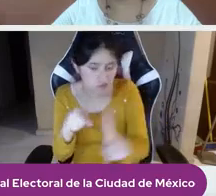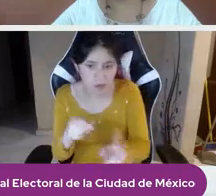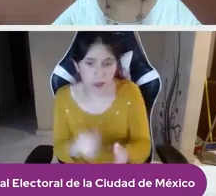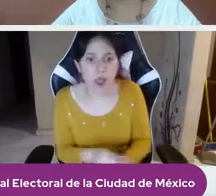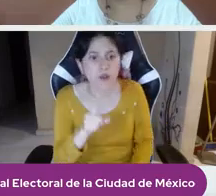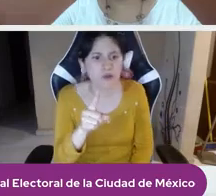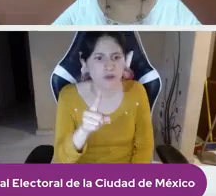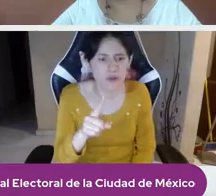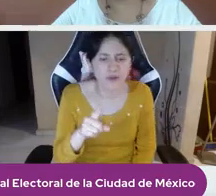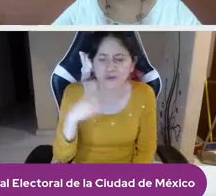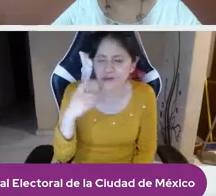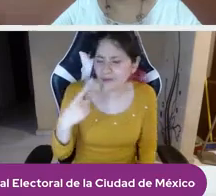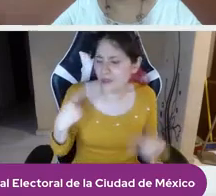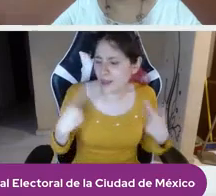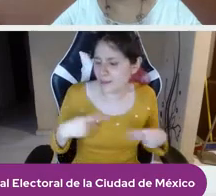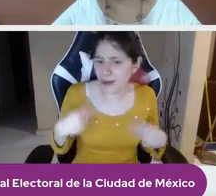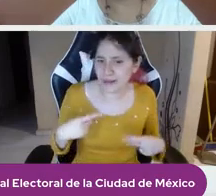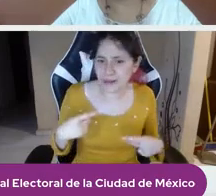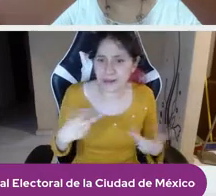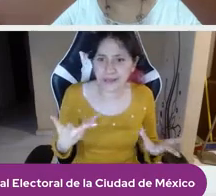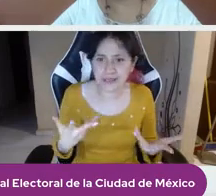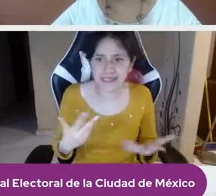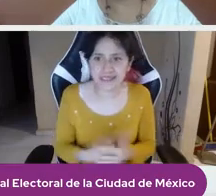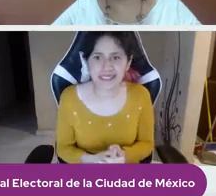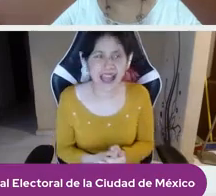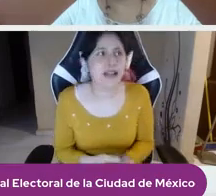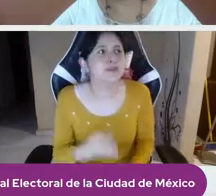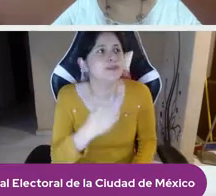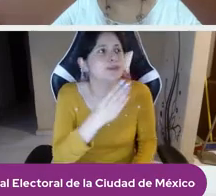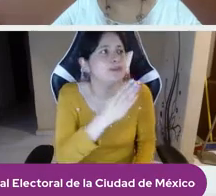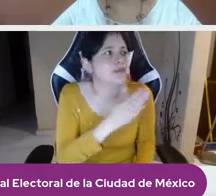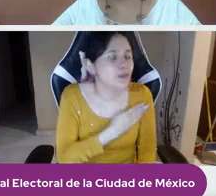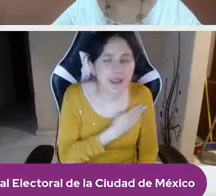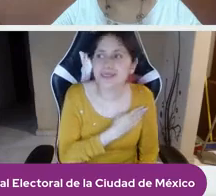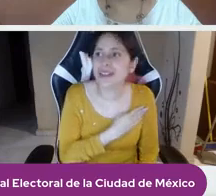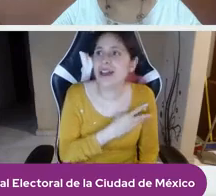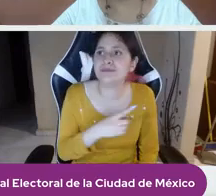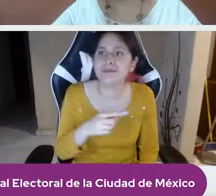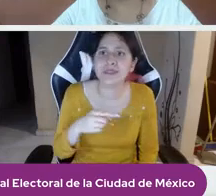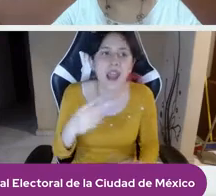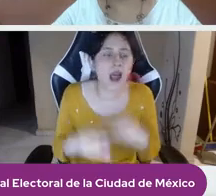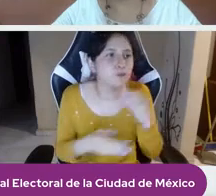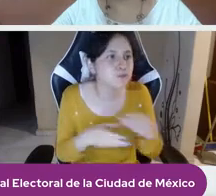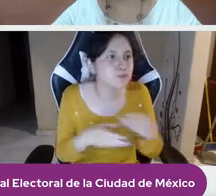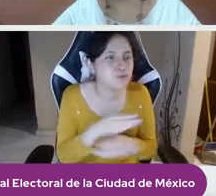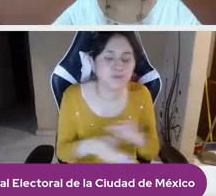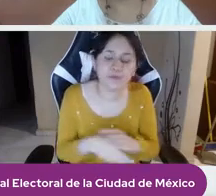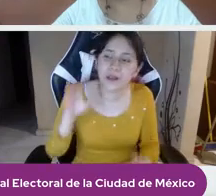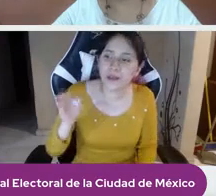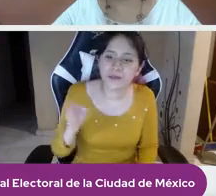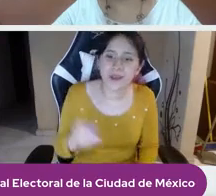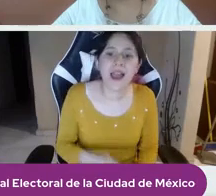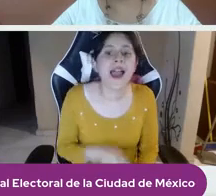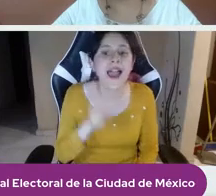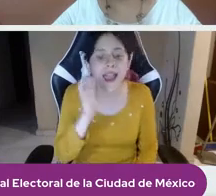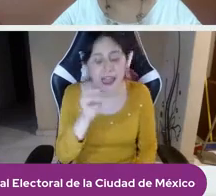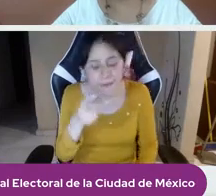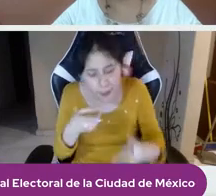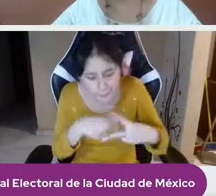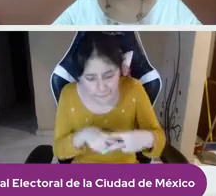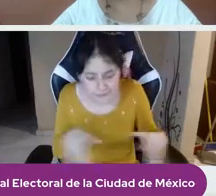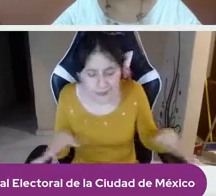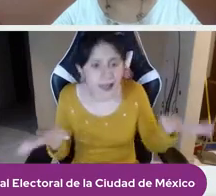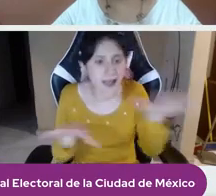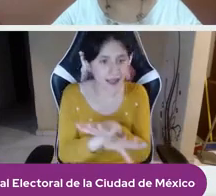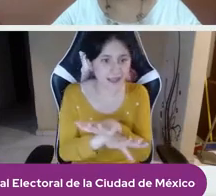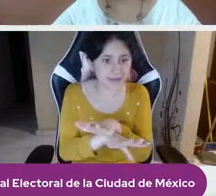alguien con todas las bondades que la vida te ofrece, entonces empieza a trabajar con ello y bueno, pues